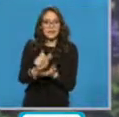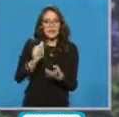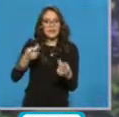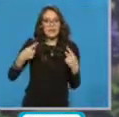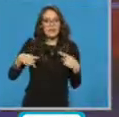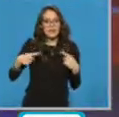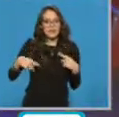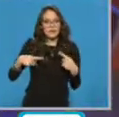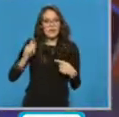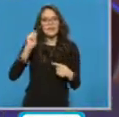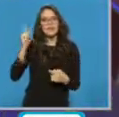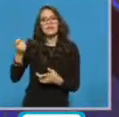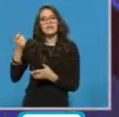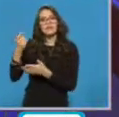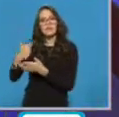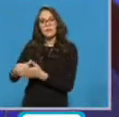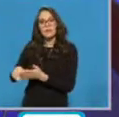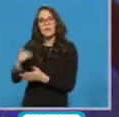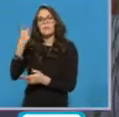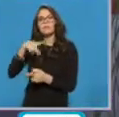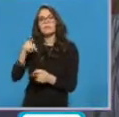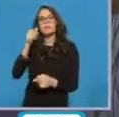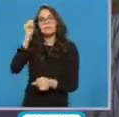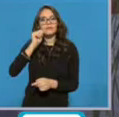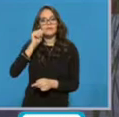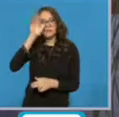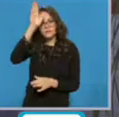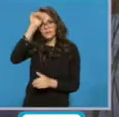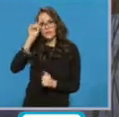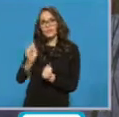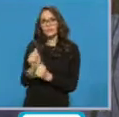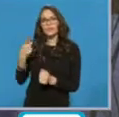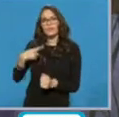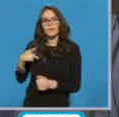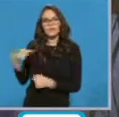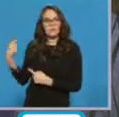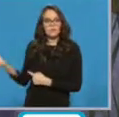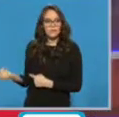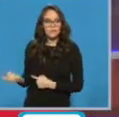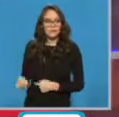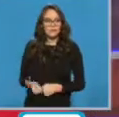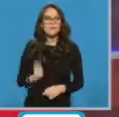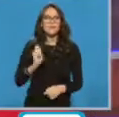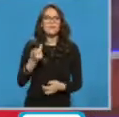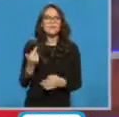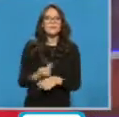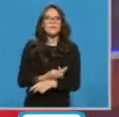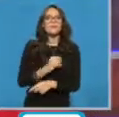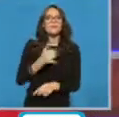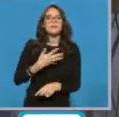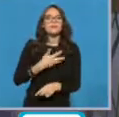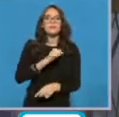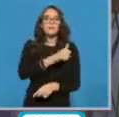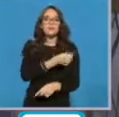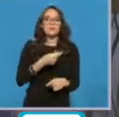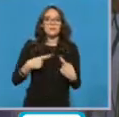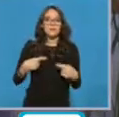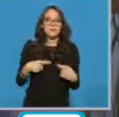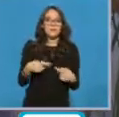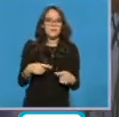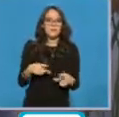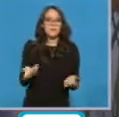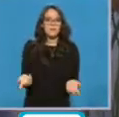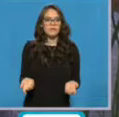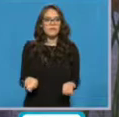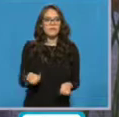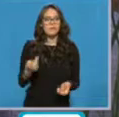comprar antes que un tercero. Ahora, ¿qué sucede si un propietario está habitando un lugar y el usufructuario llega,